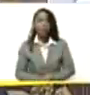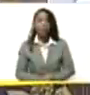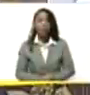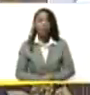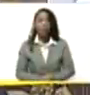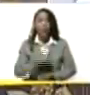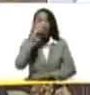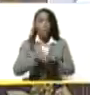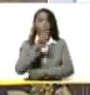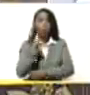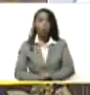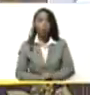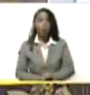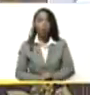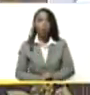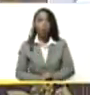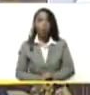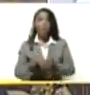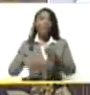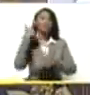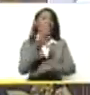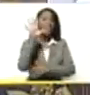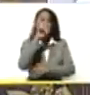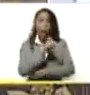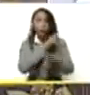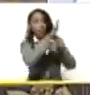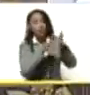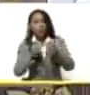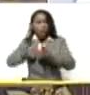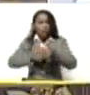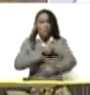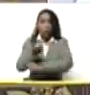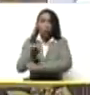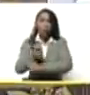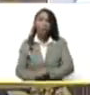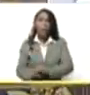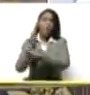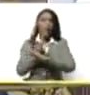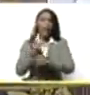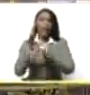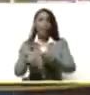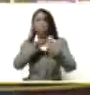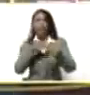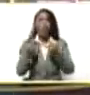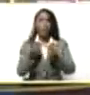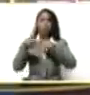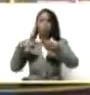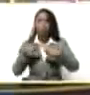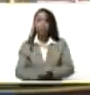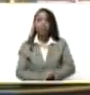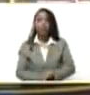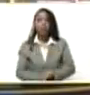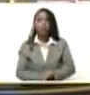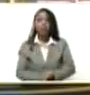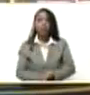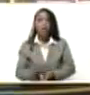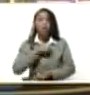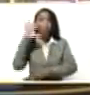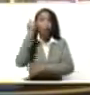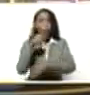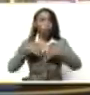y les digo a los estudiantes y las estudiantes a los maestros maestros profesores y profesoras